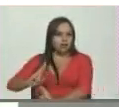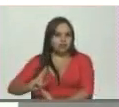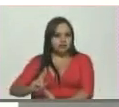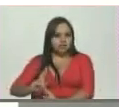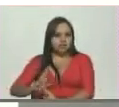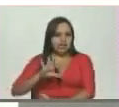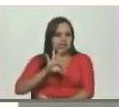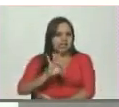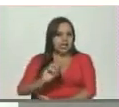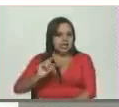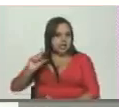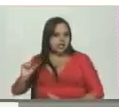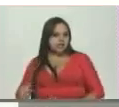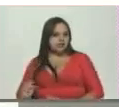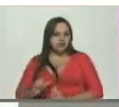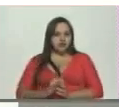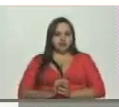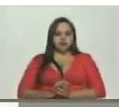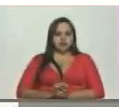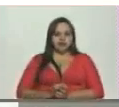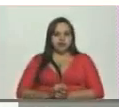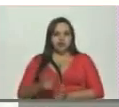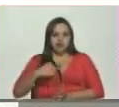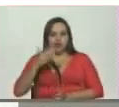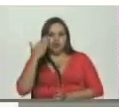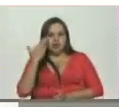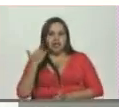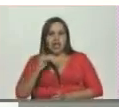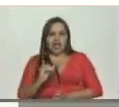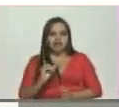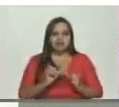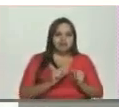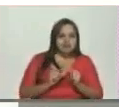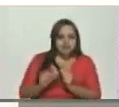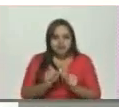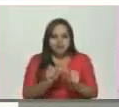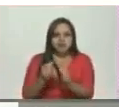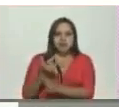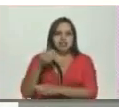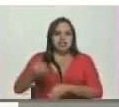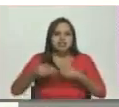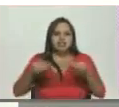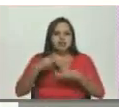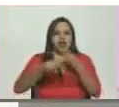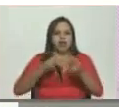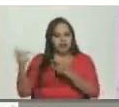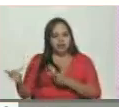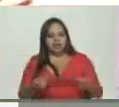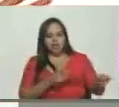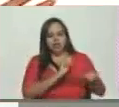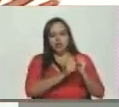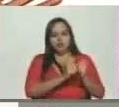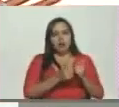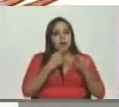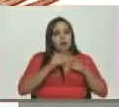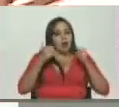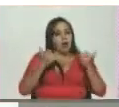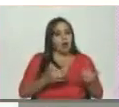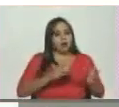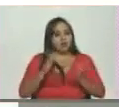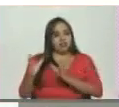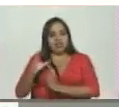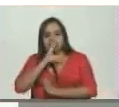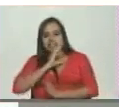en 30 segundos. ¿Sí? Yo sé que este es el segmento Sigue la Pista y que esto siempre lo hago con mis invitados en deporte, pero César, lo